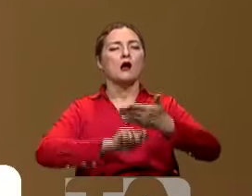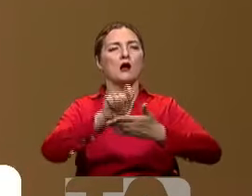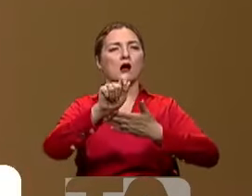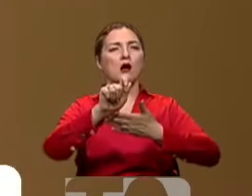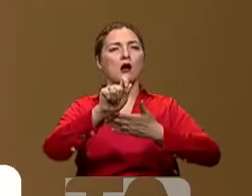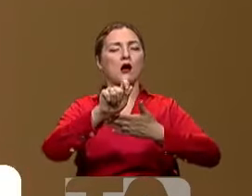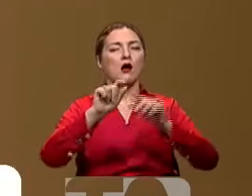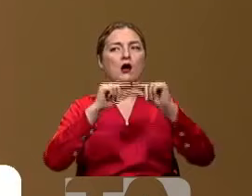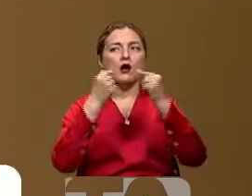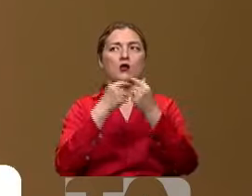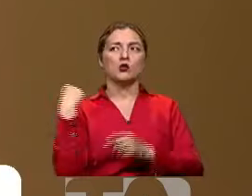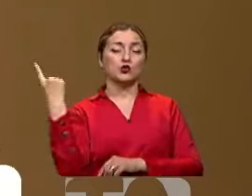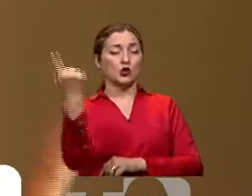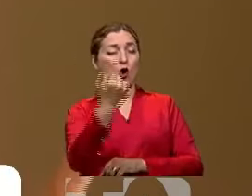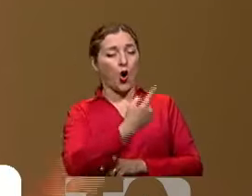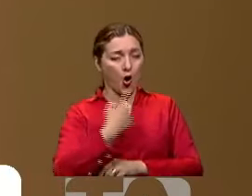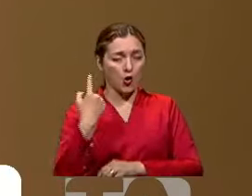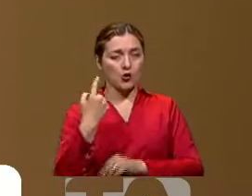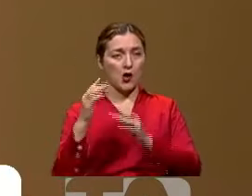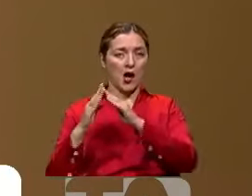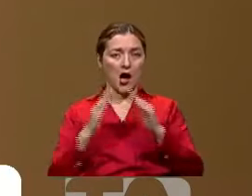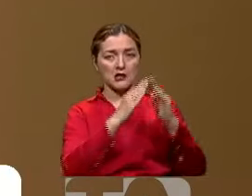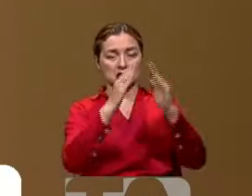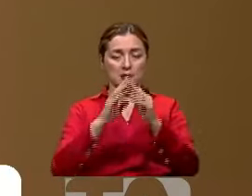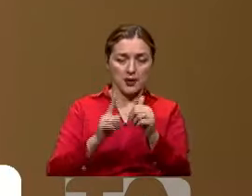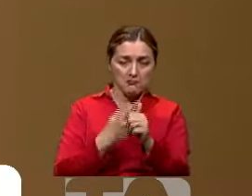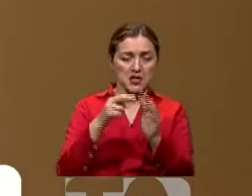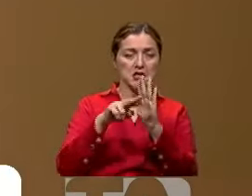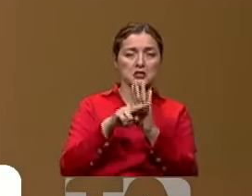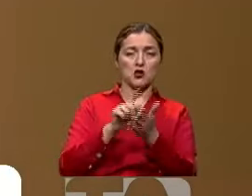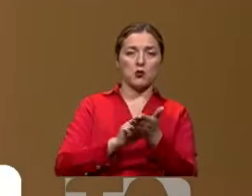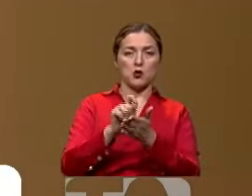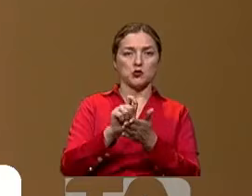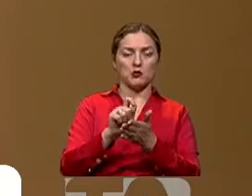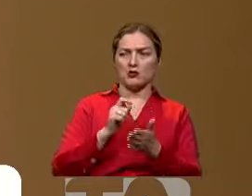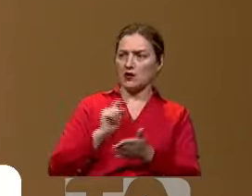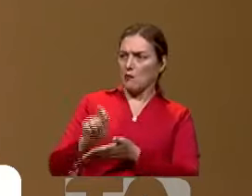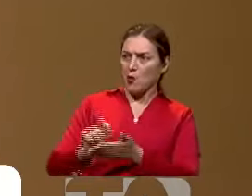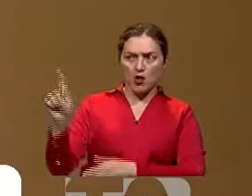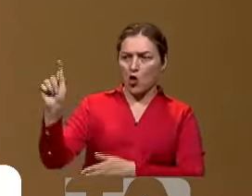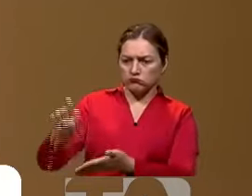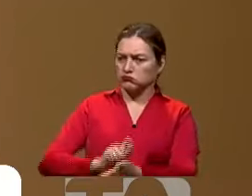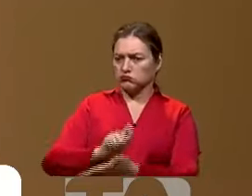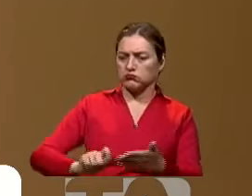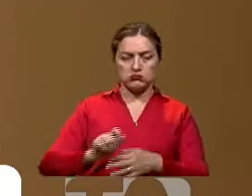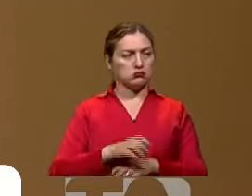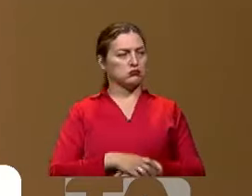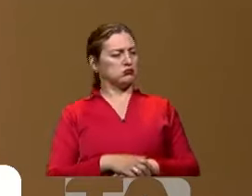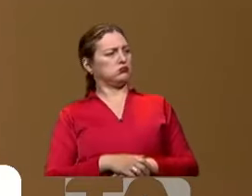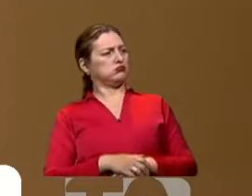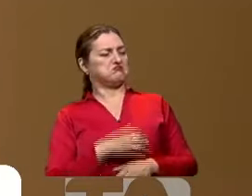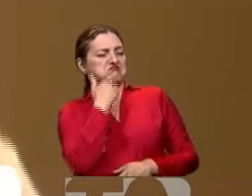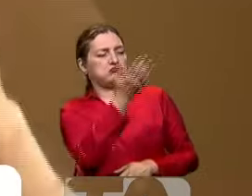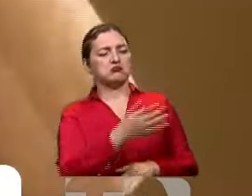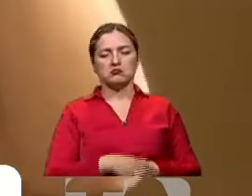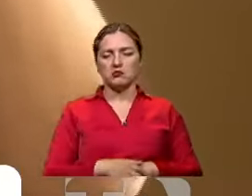conjunto. Y el conjunto nunca le ha dado permiso. Y colocó el tercer sello de suspensión de obra. Pero para entonces